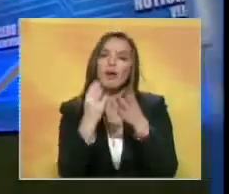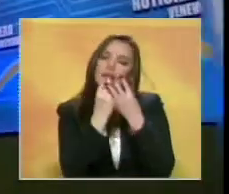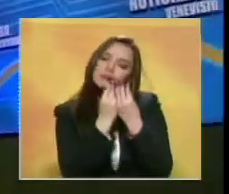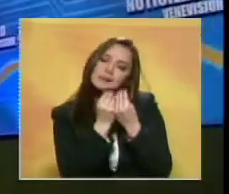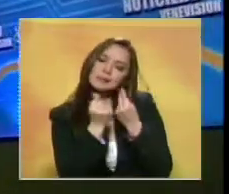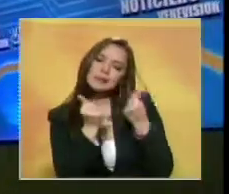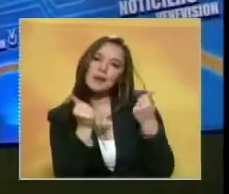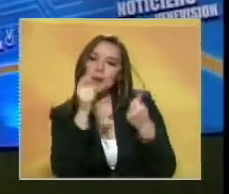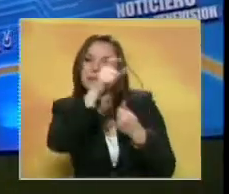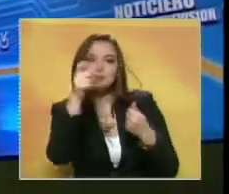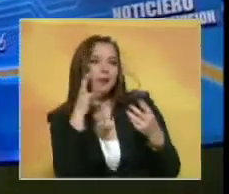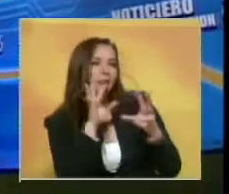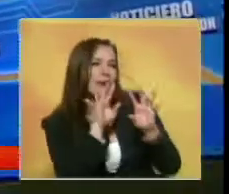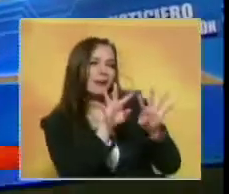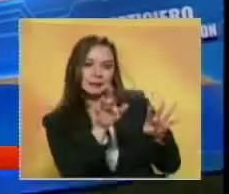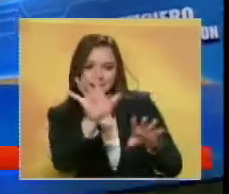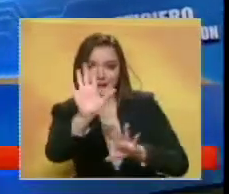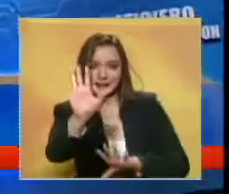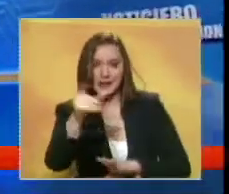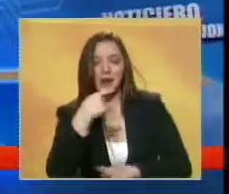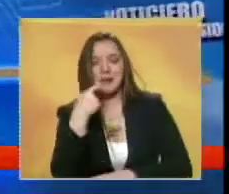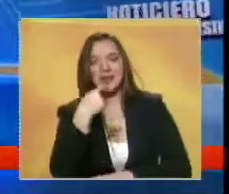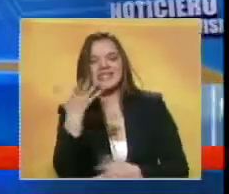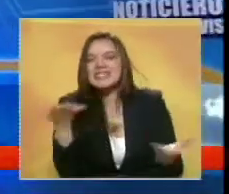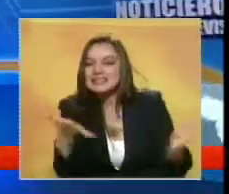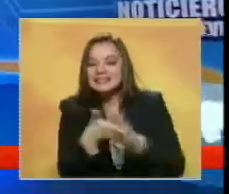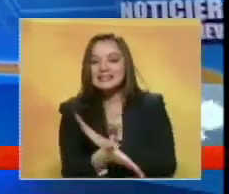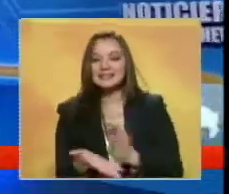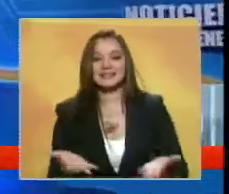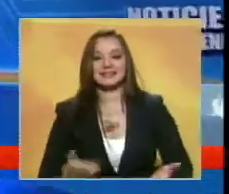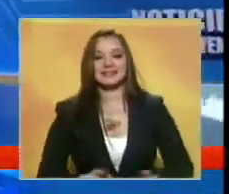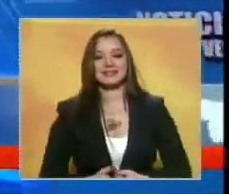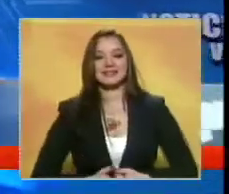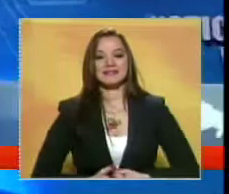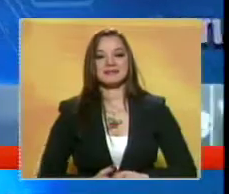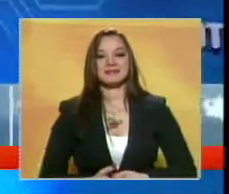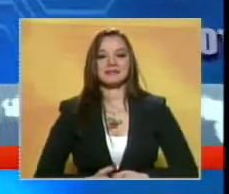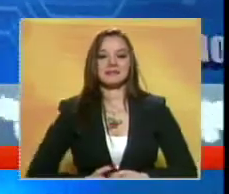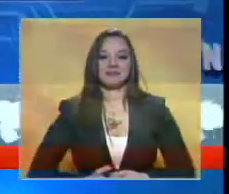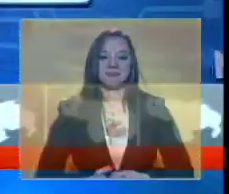cautivó al mundo. Ya les contaremos de qué se trata.